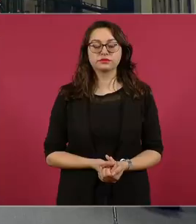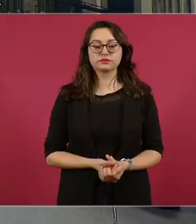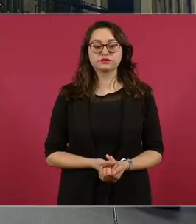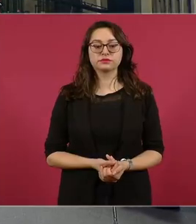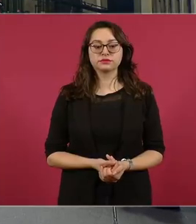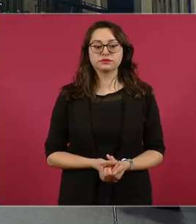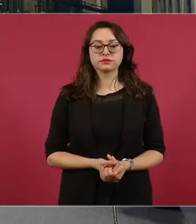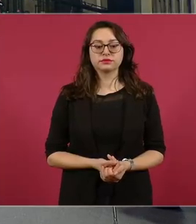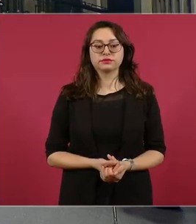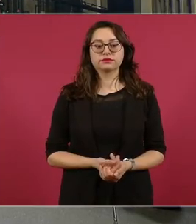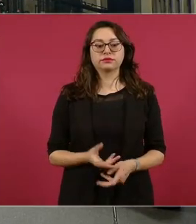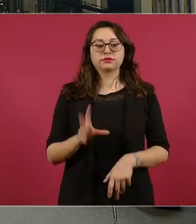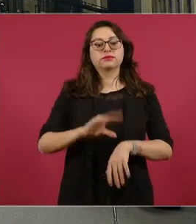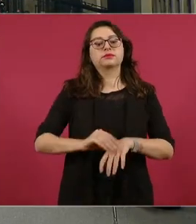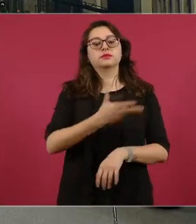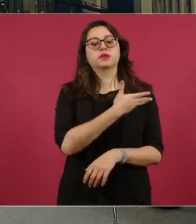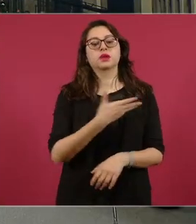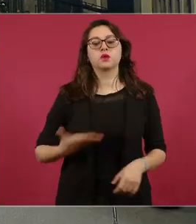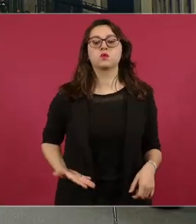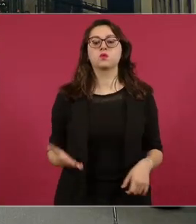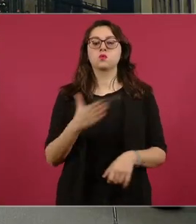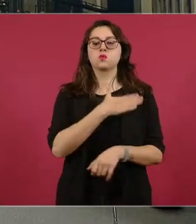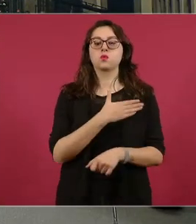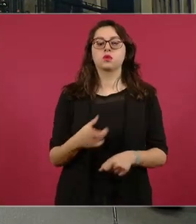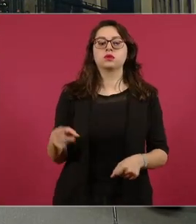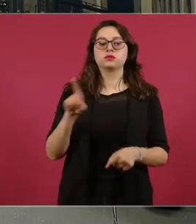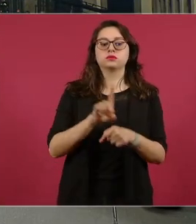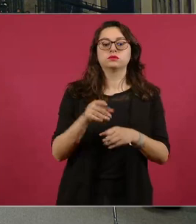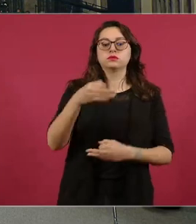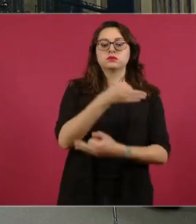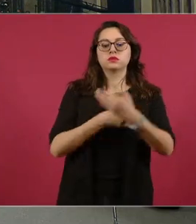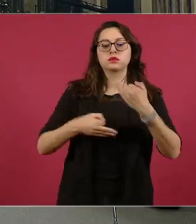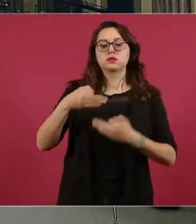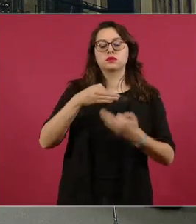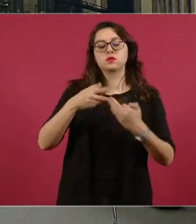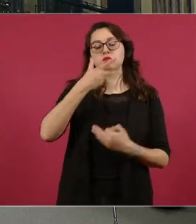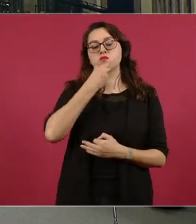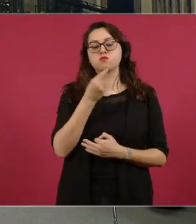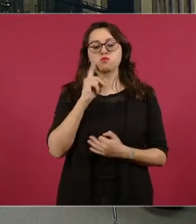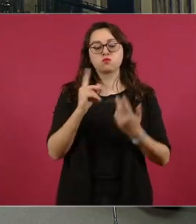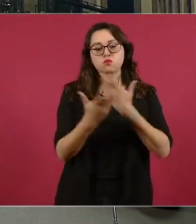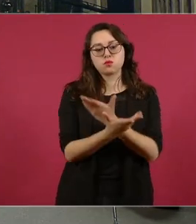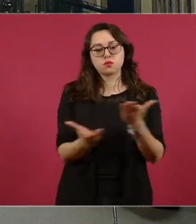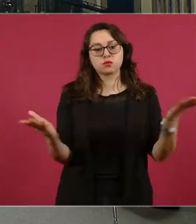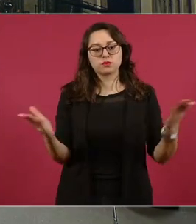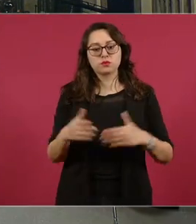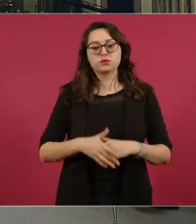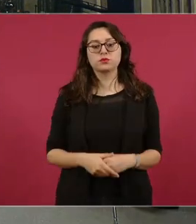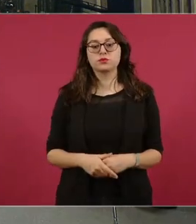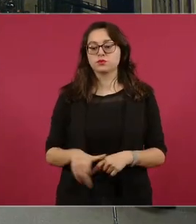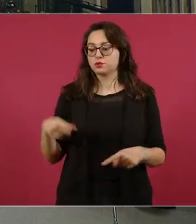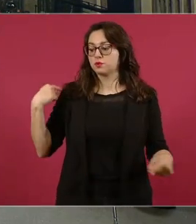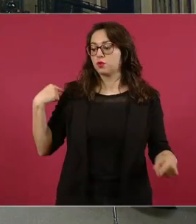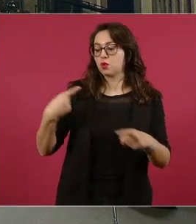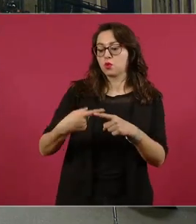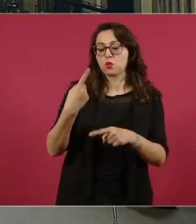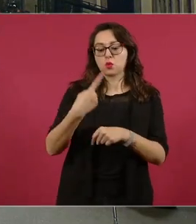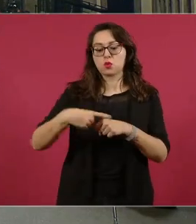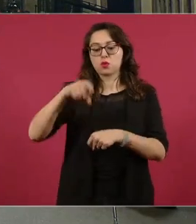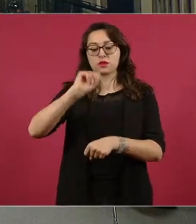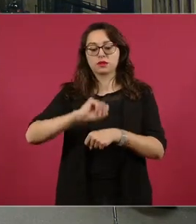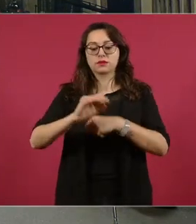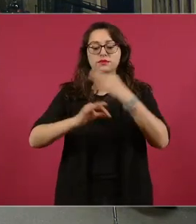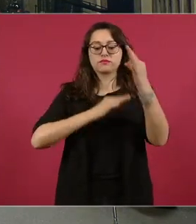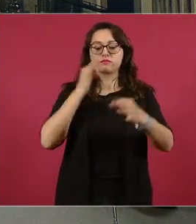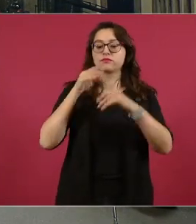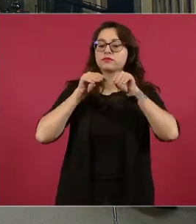Con su permiso, señor presidente, buenos días a todas, a todos. Esta es la sección ¿Quién es quién en las mentiras de la semana?